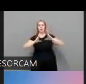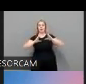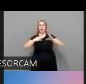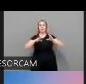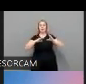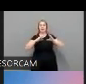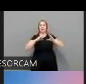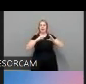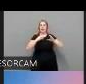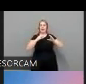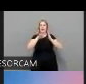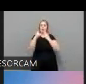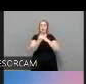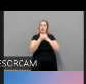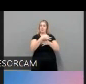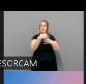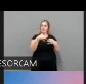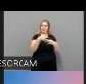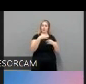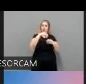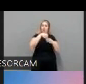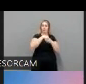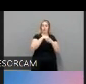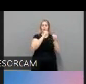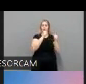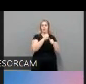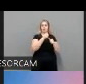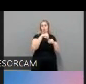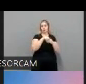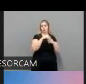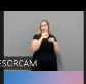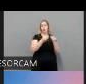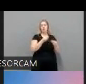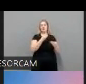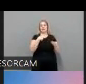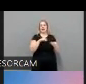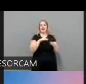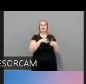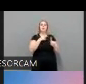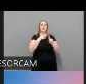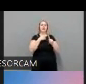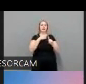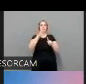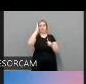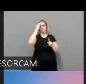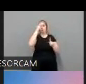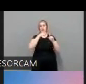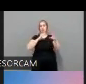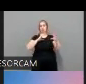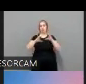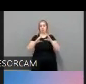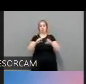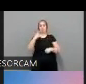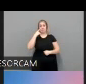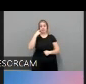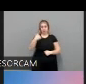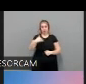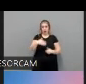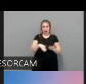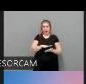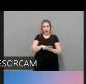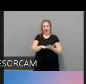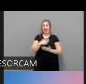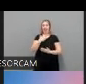que perfeccionar el lenguaje en forma, contenido y uso, este ya está establecido como herramienta principal para la comunicación. Fijaos lo que estoy diciendo, ¿eh? A